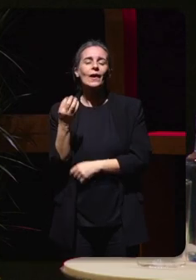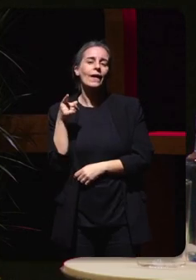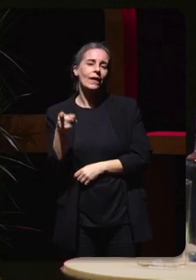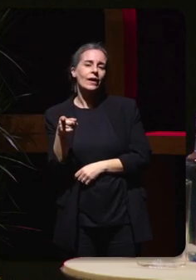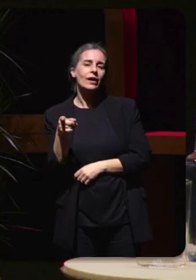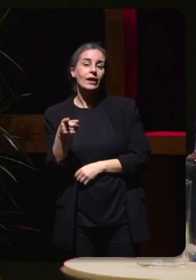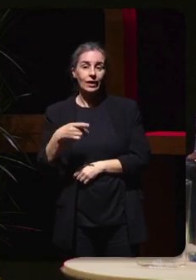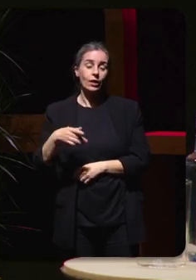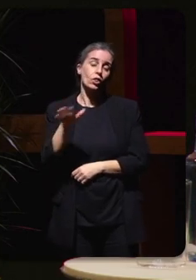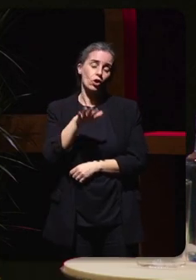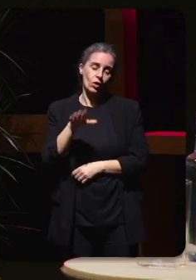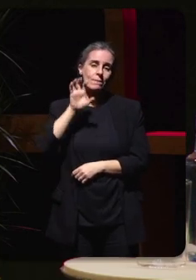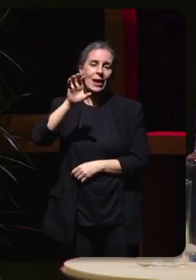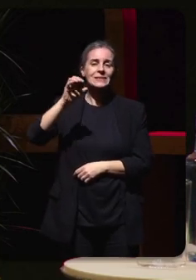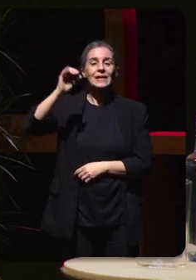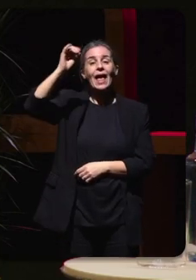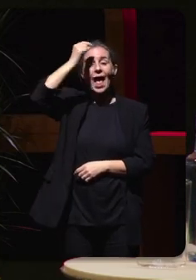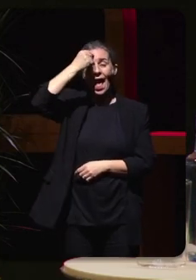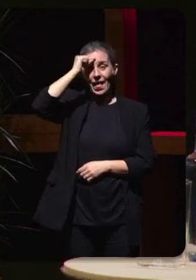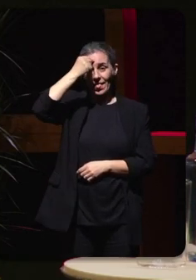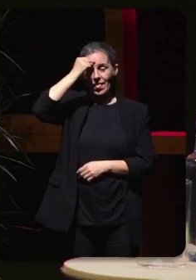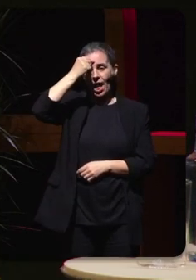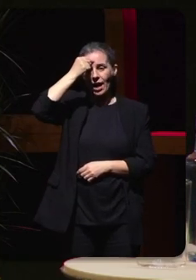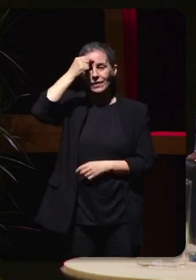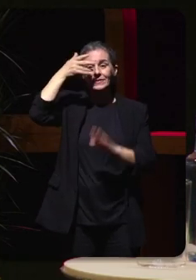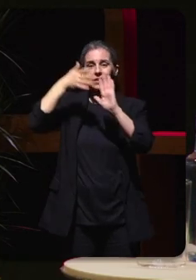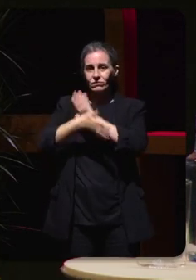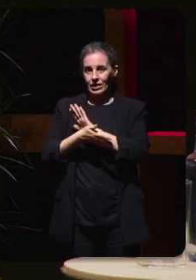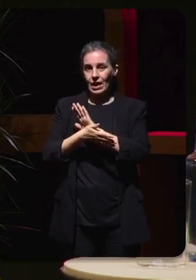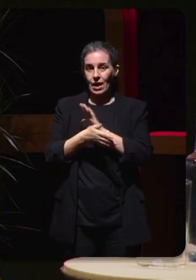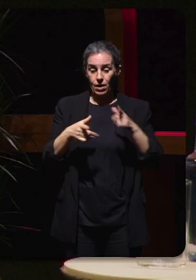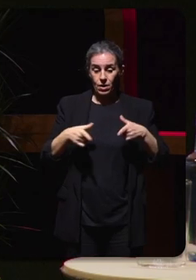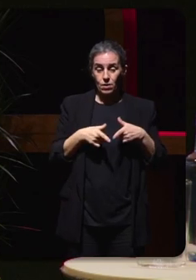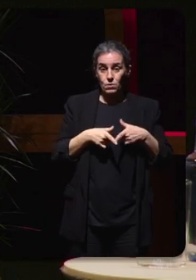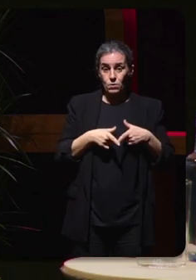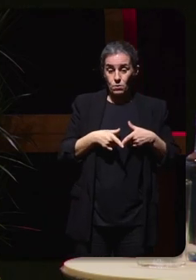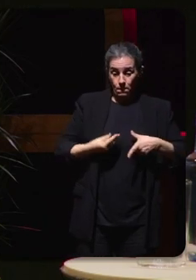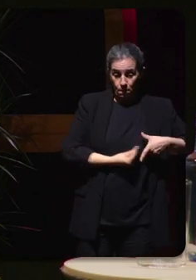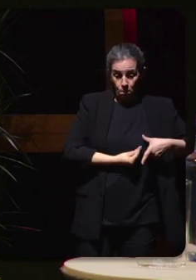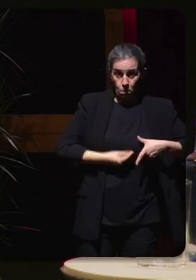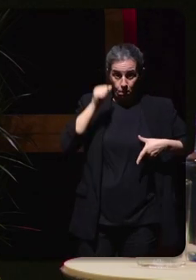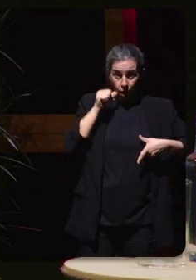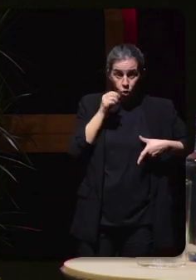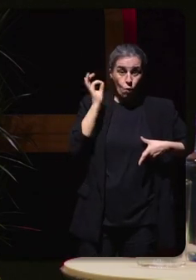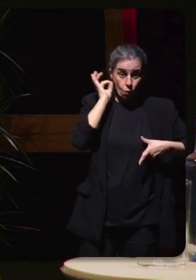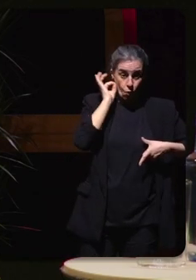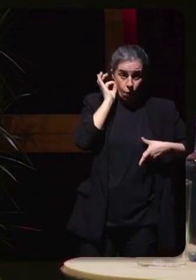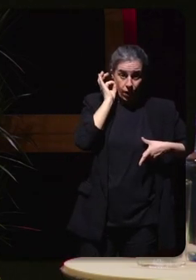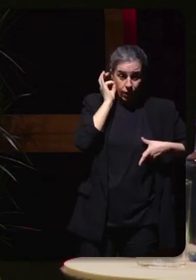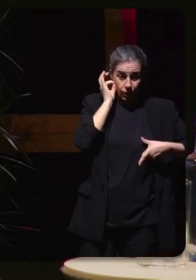Era en la India. Significaba, aborte su feto femenino y después no deberá pagar la